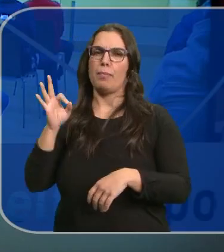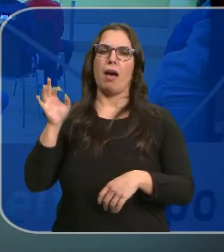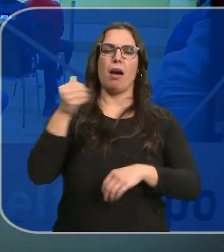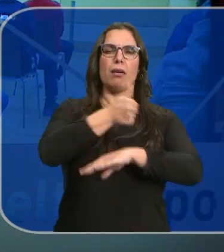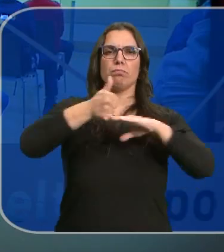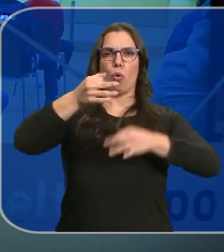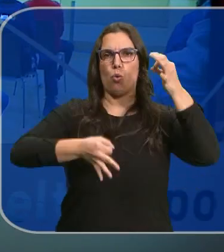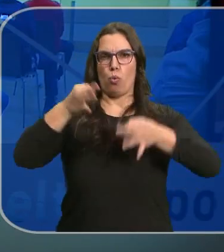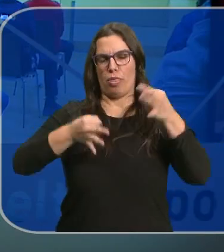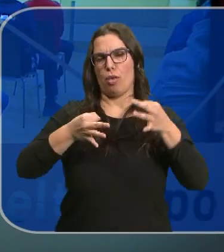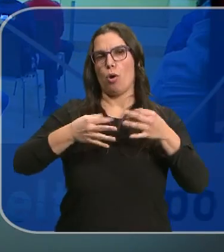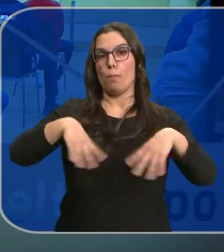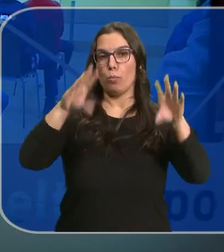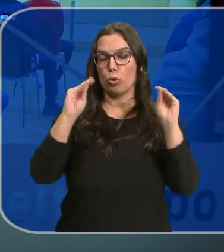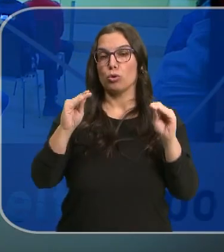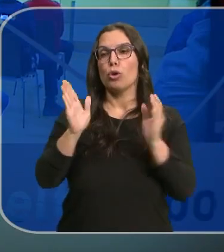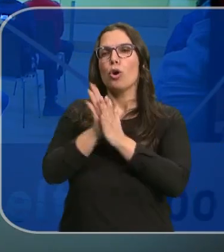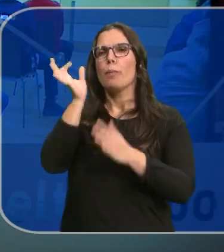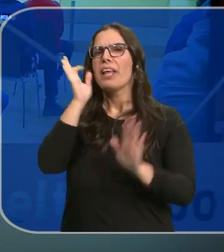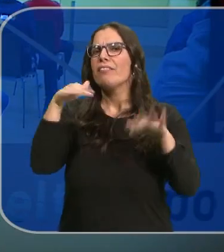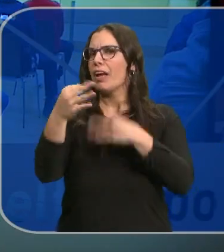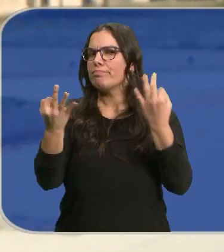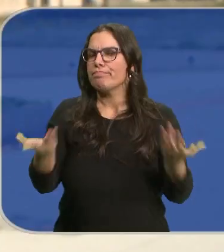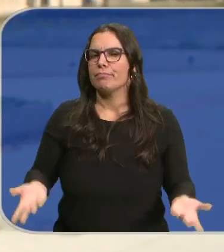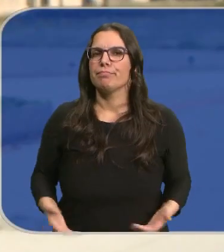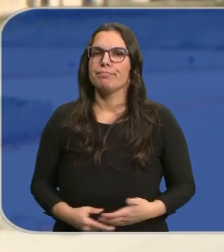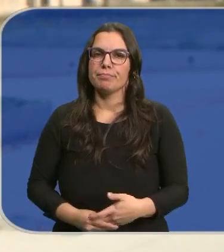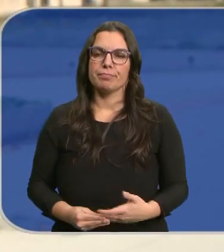Burgos. Eneca Moreno, ¿qué ha ocurrido con este juicio?